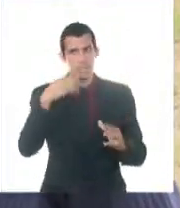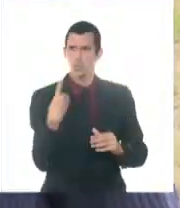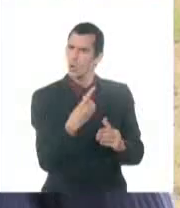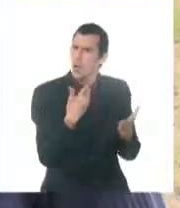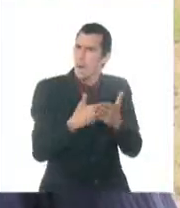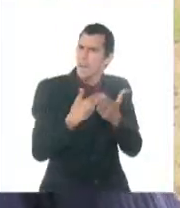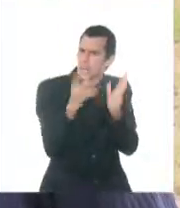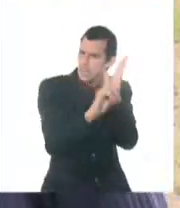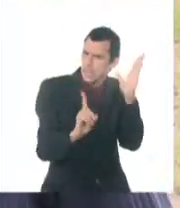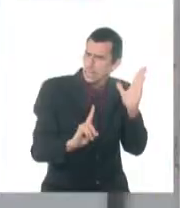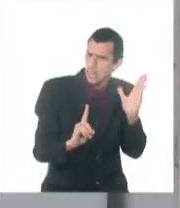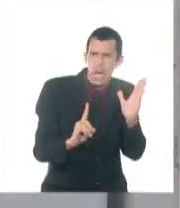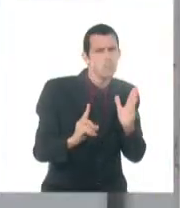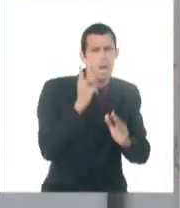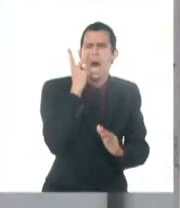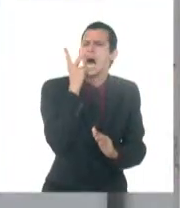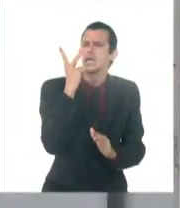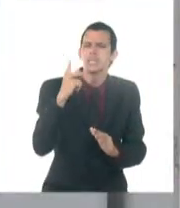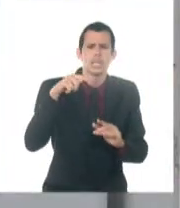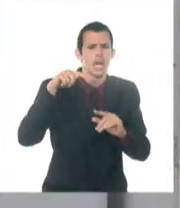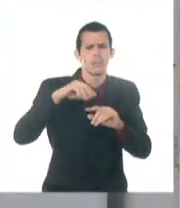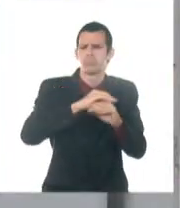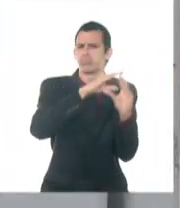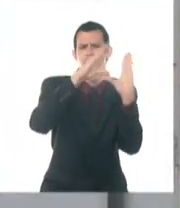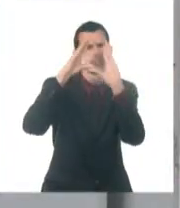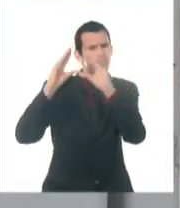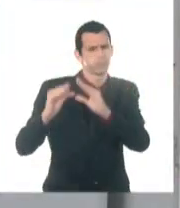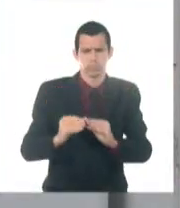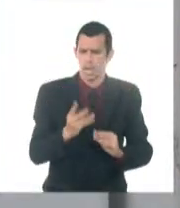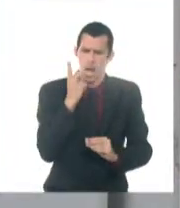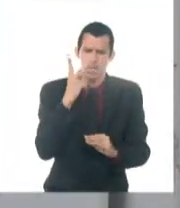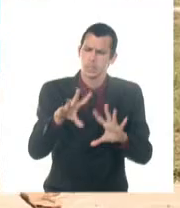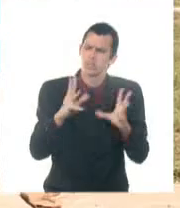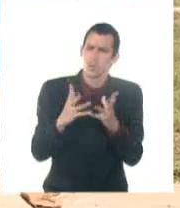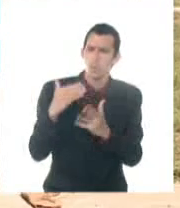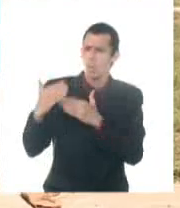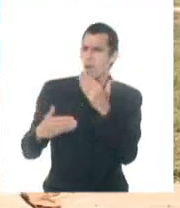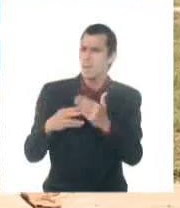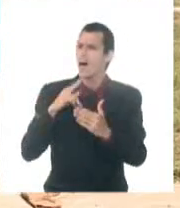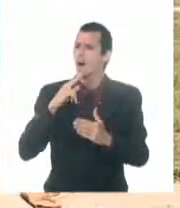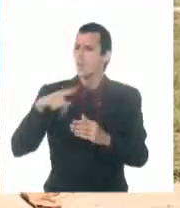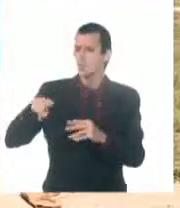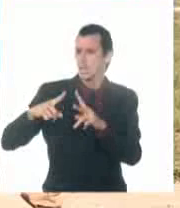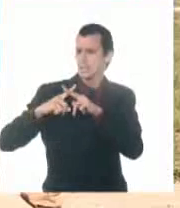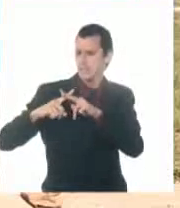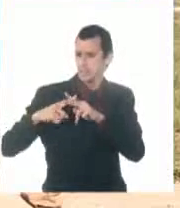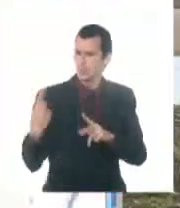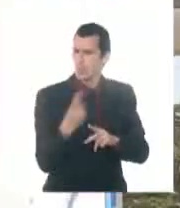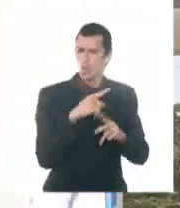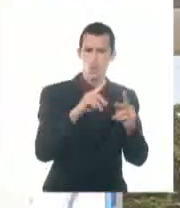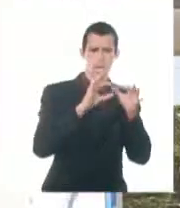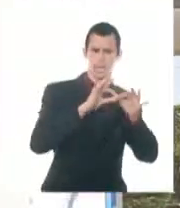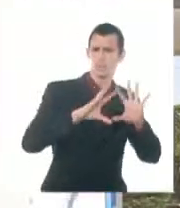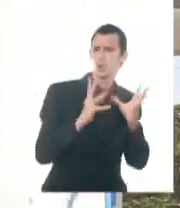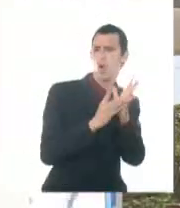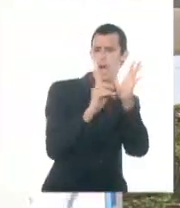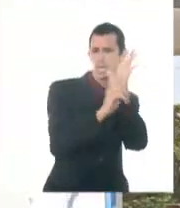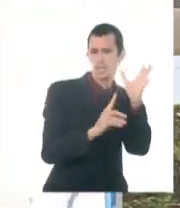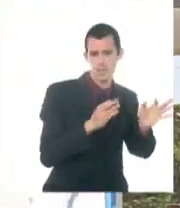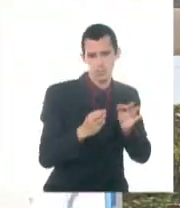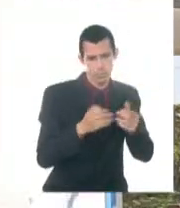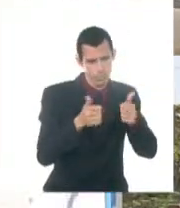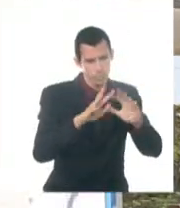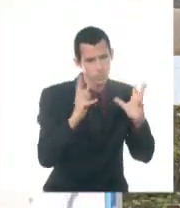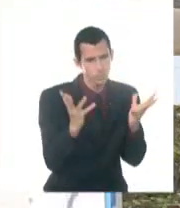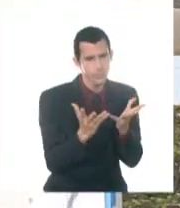atendiendo 24 horas del día. Las mejoras concebidas en sistemas de aguas de La Habana van más